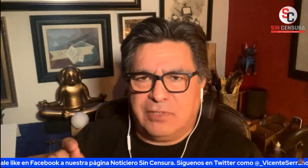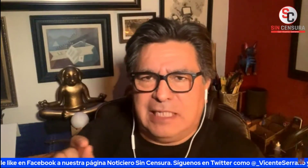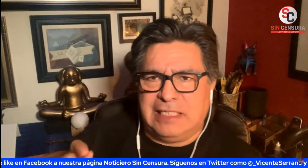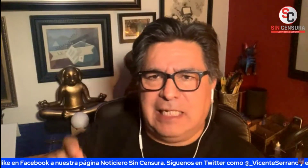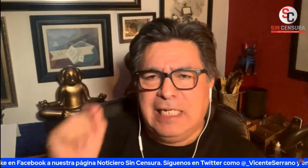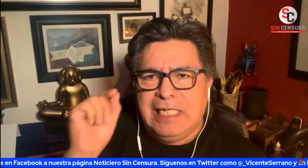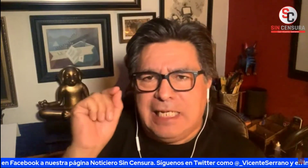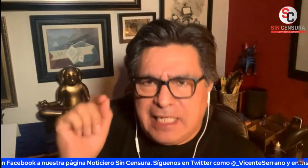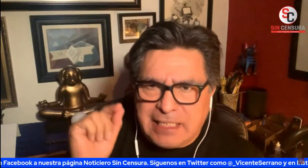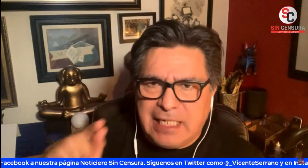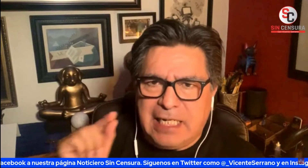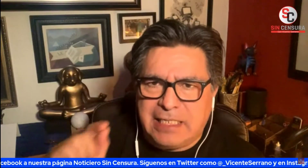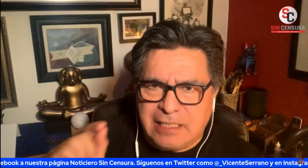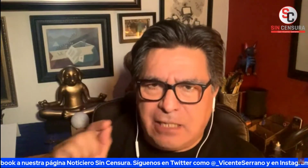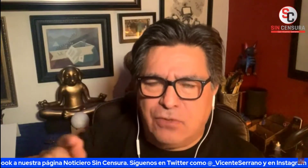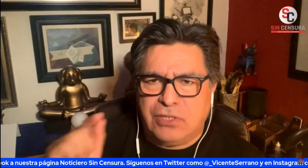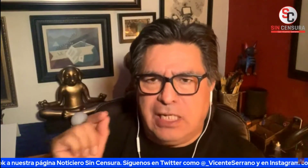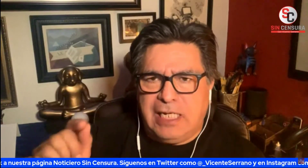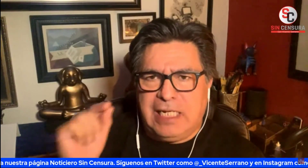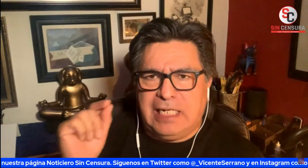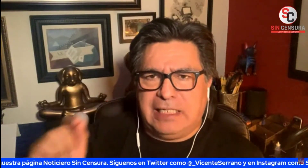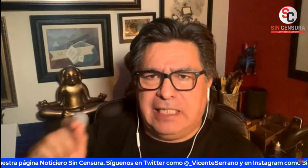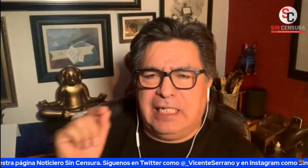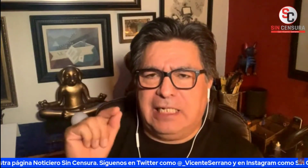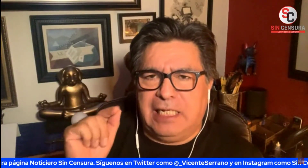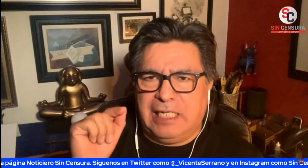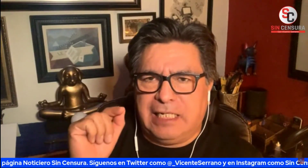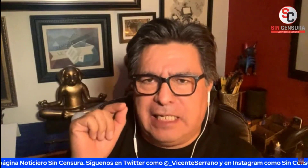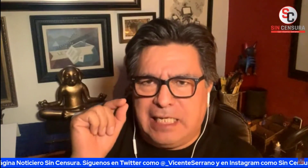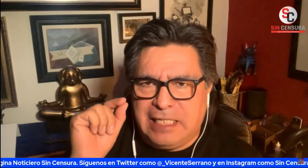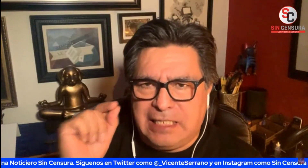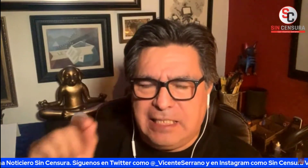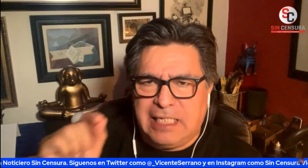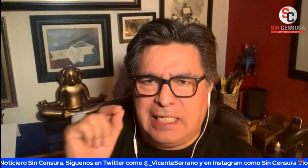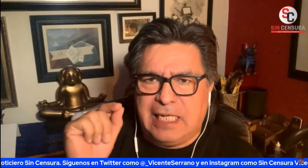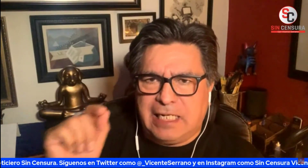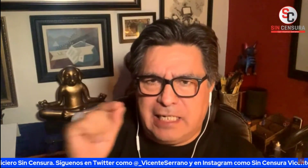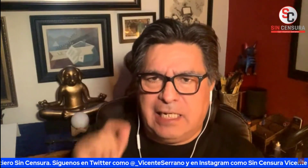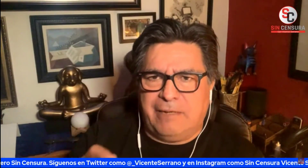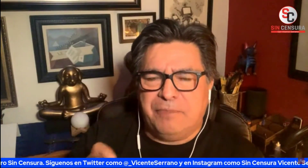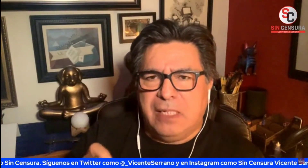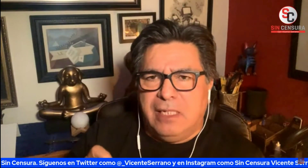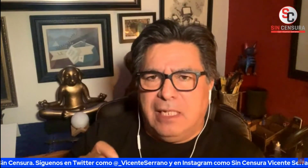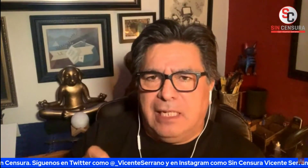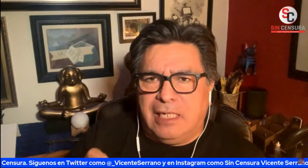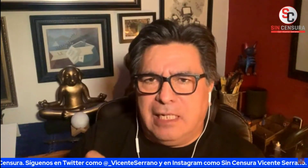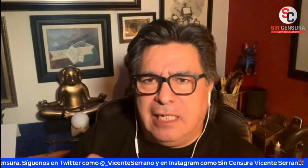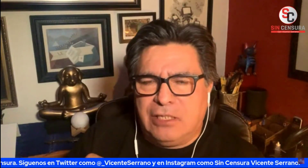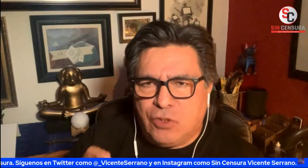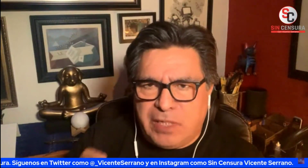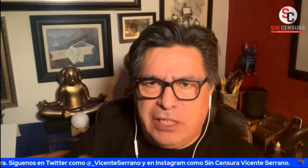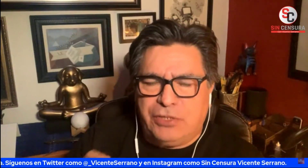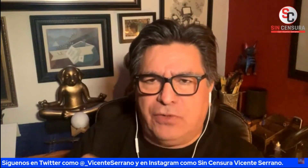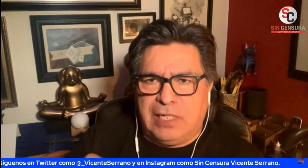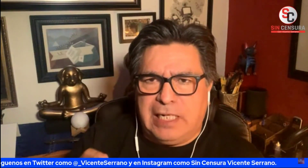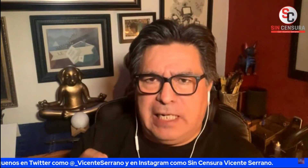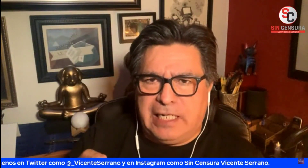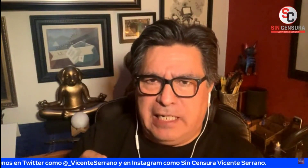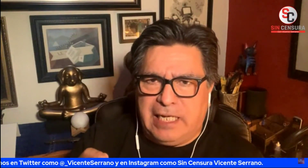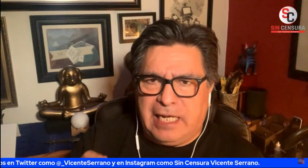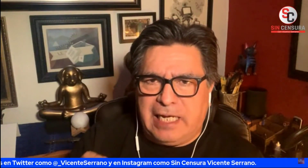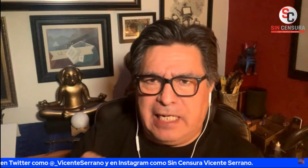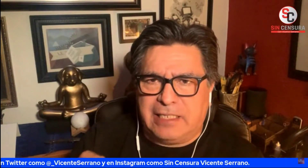más importante, es que el Estado tiene que ser el quien decida, quien rija el suministro